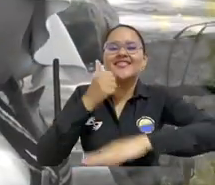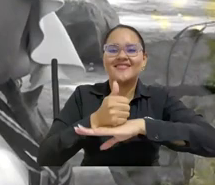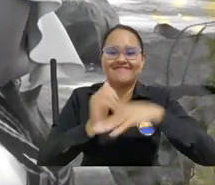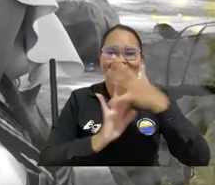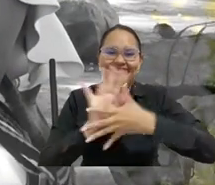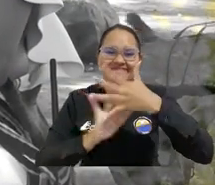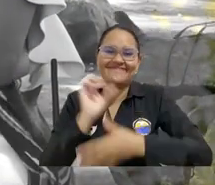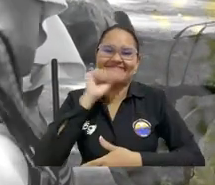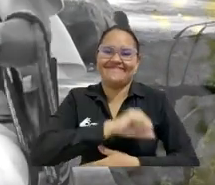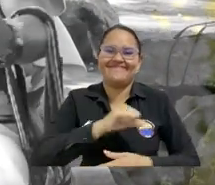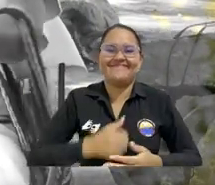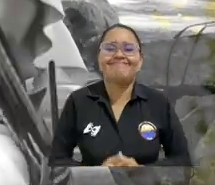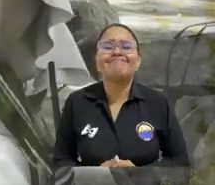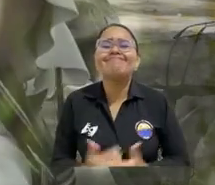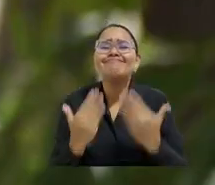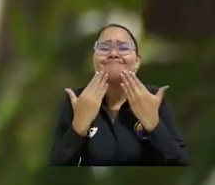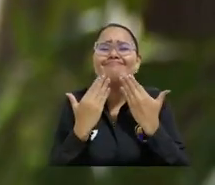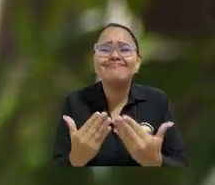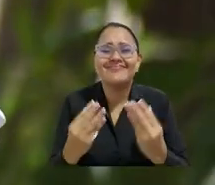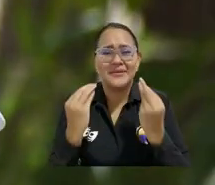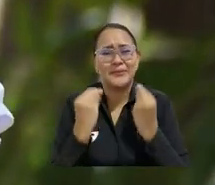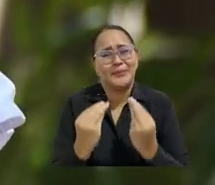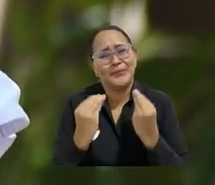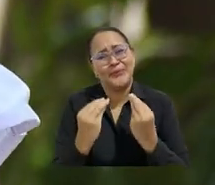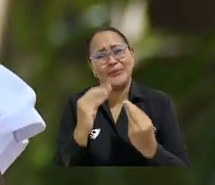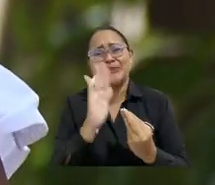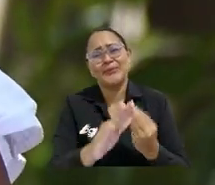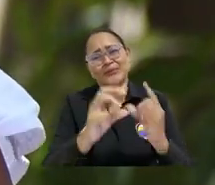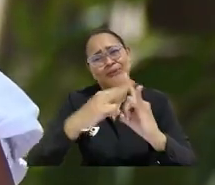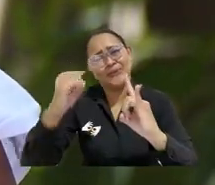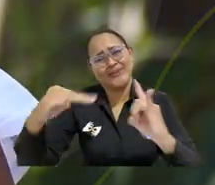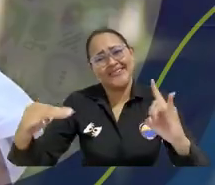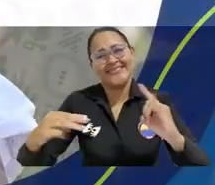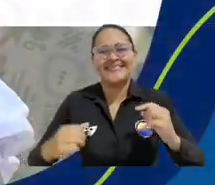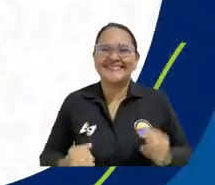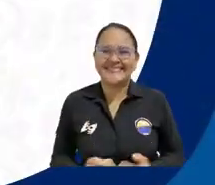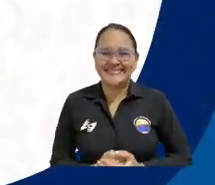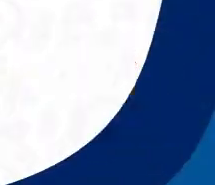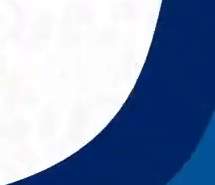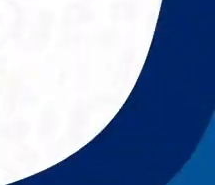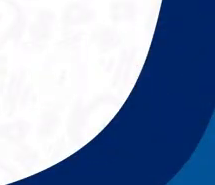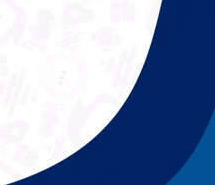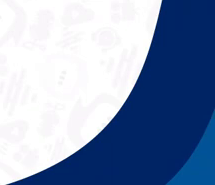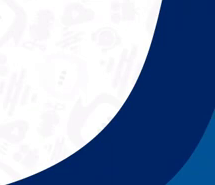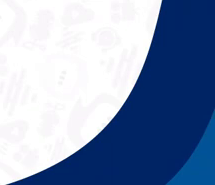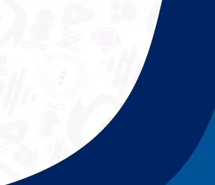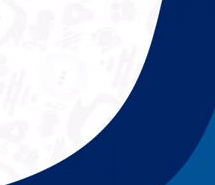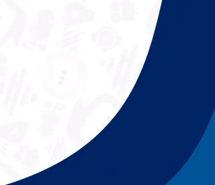rector Pablo Vera Salazar. Muchas gracias, Universidad Magdalena.